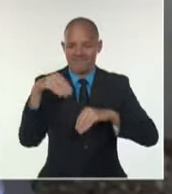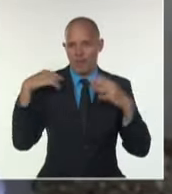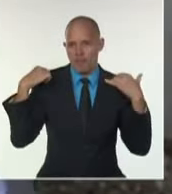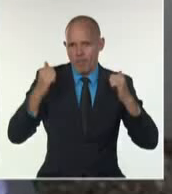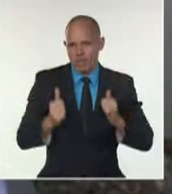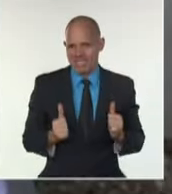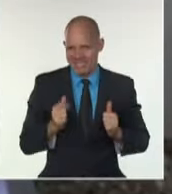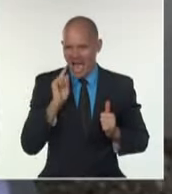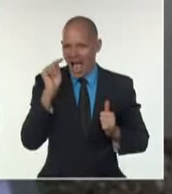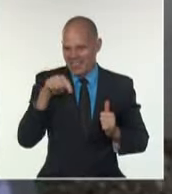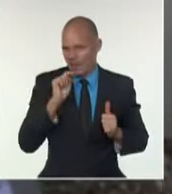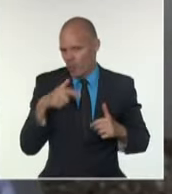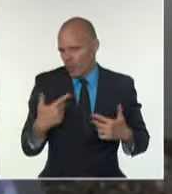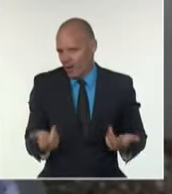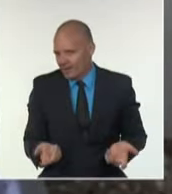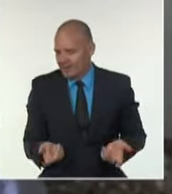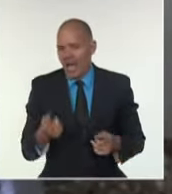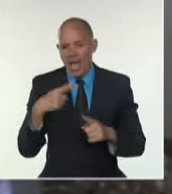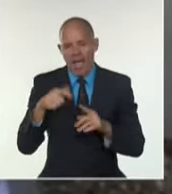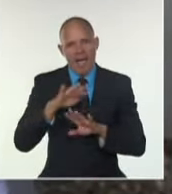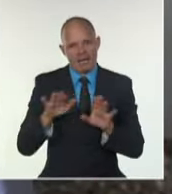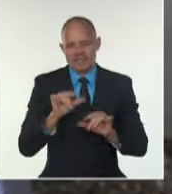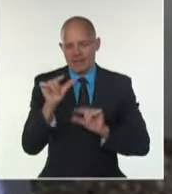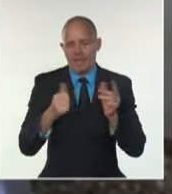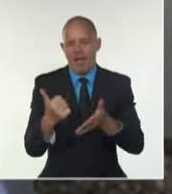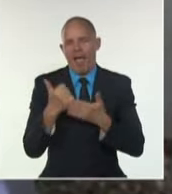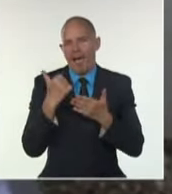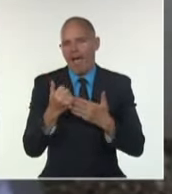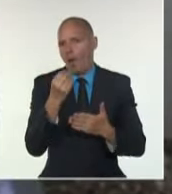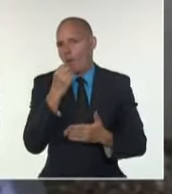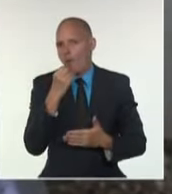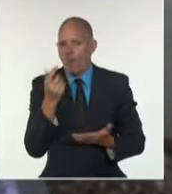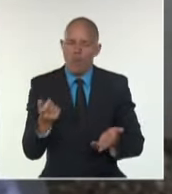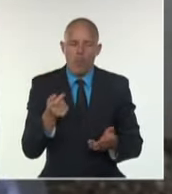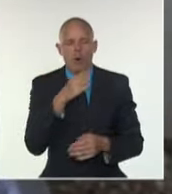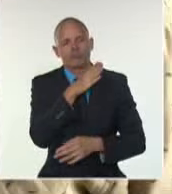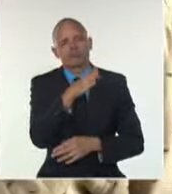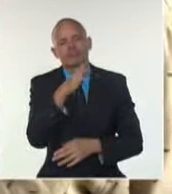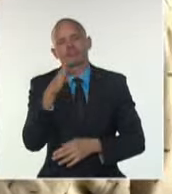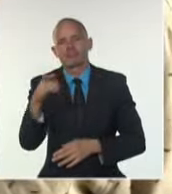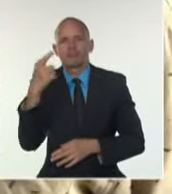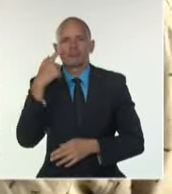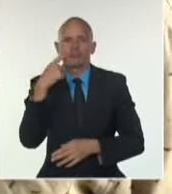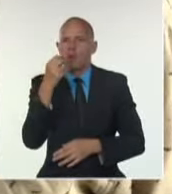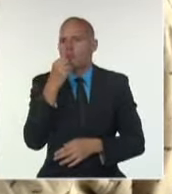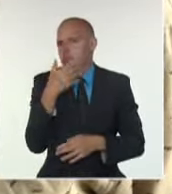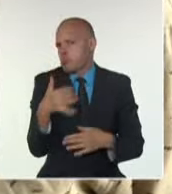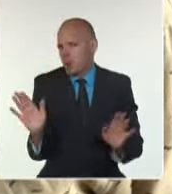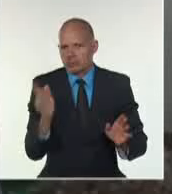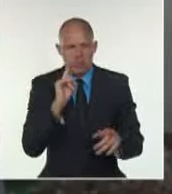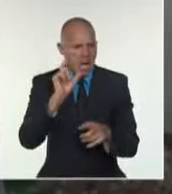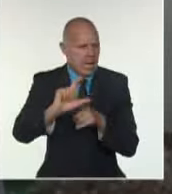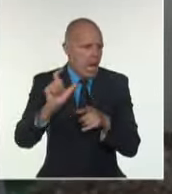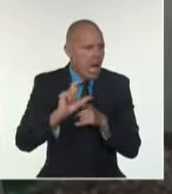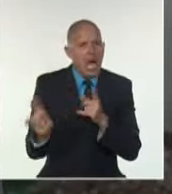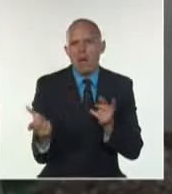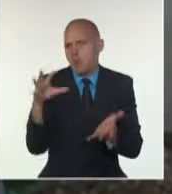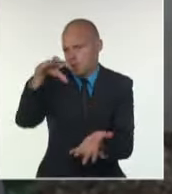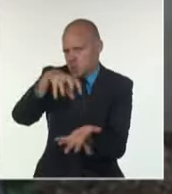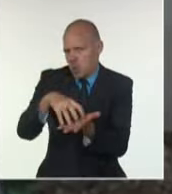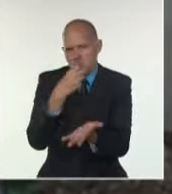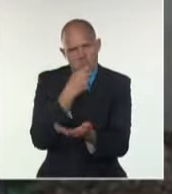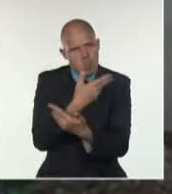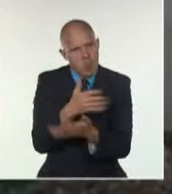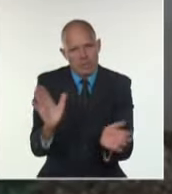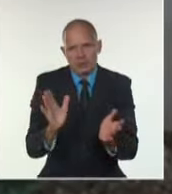un grupo de equipos que permiten la pesquisa de poblaciones, sea el lugar donde estén. Los pasos que estamos dando en